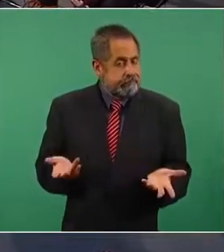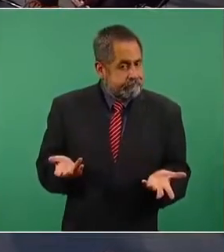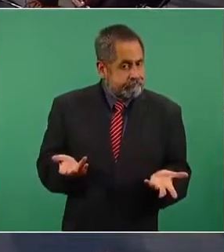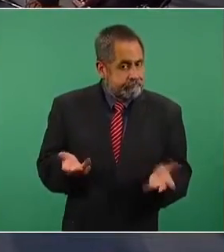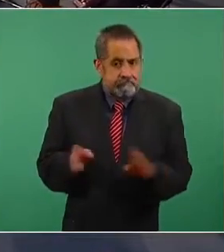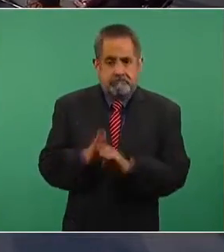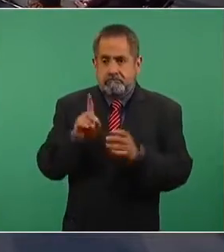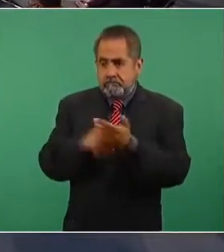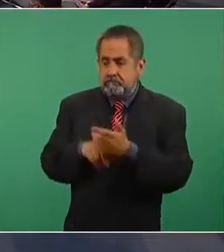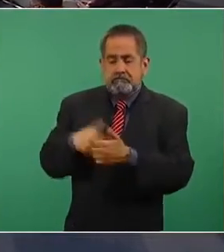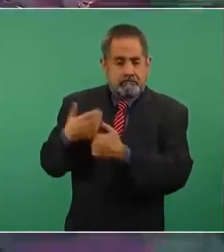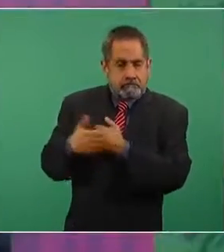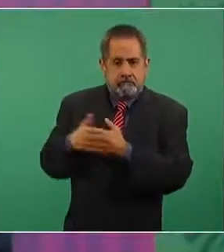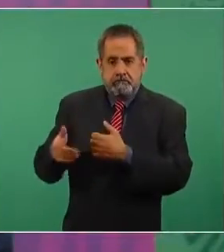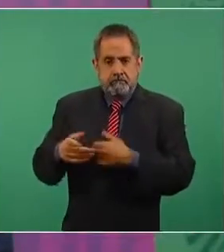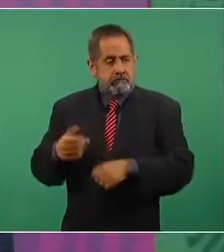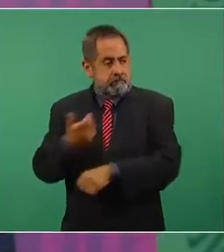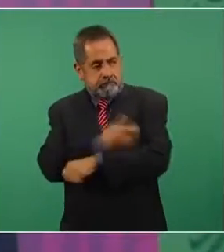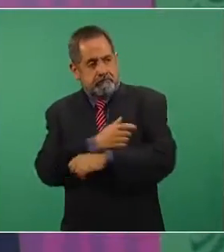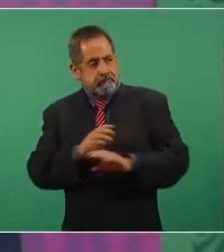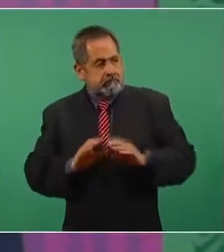para evitar